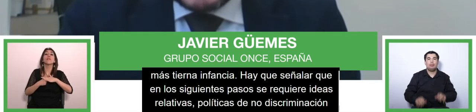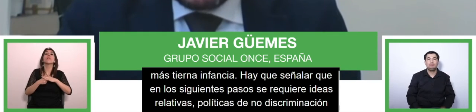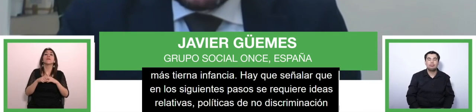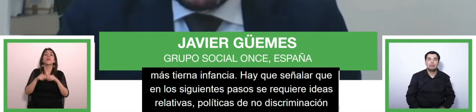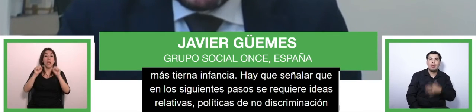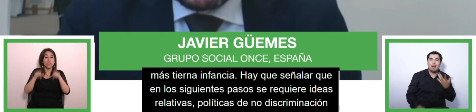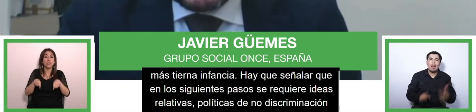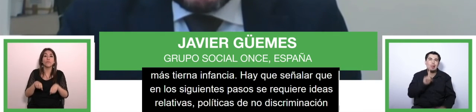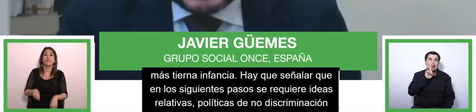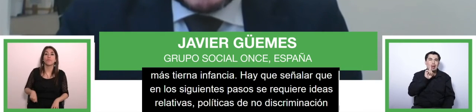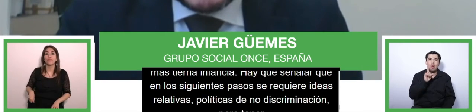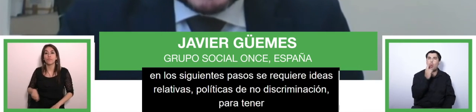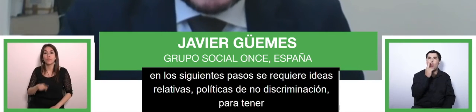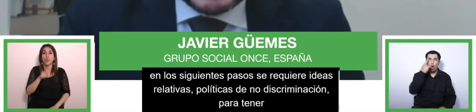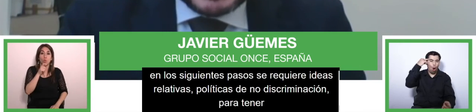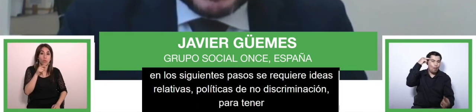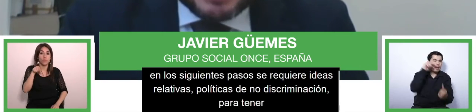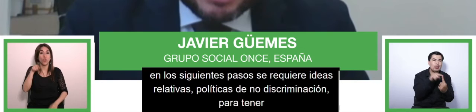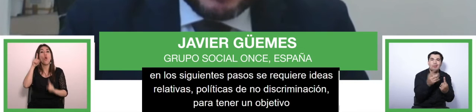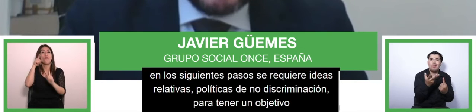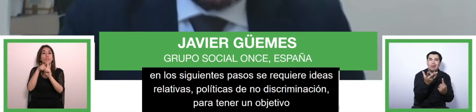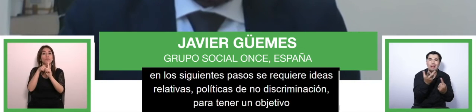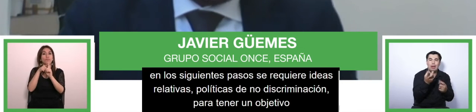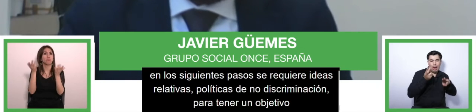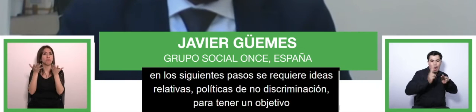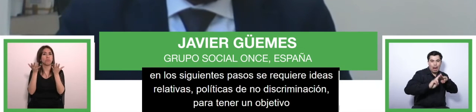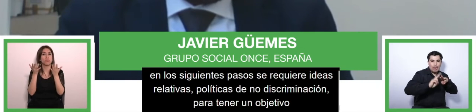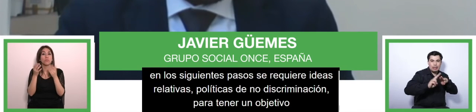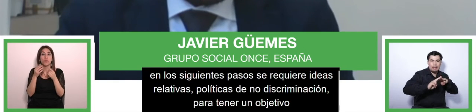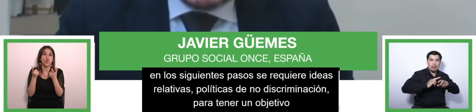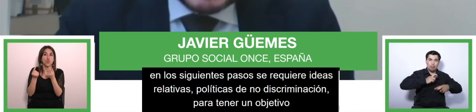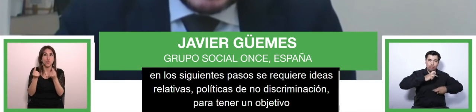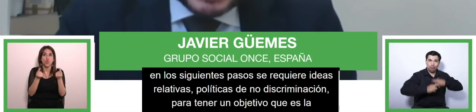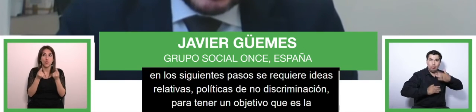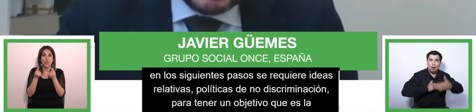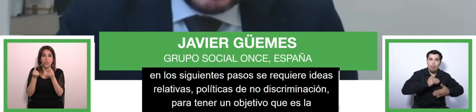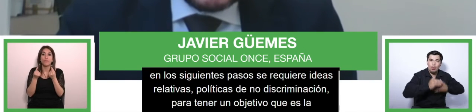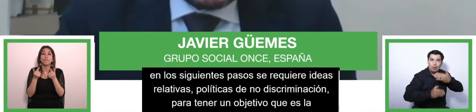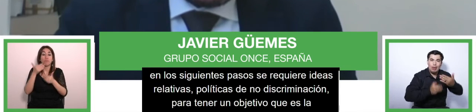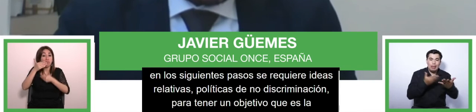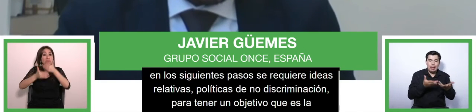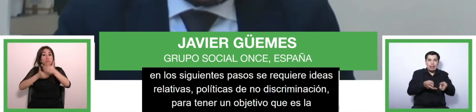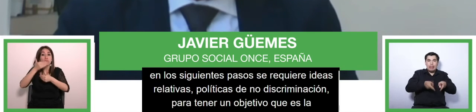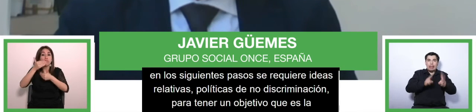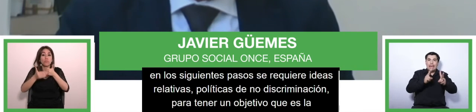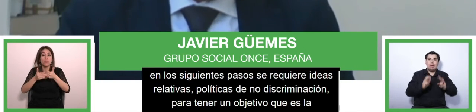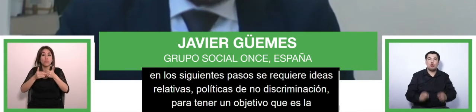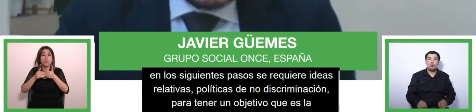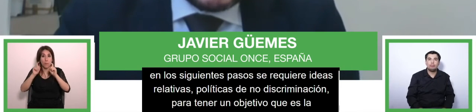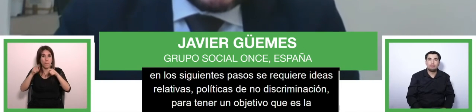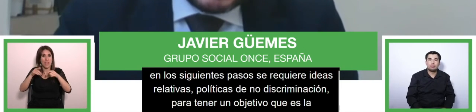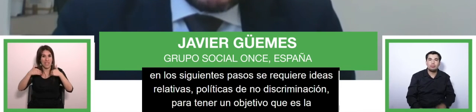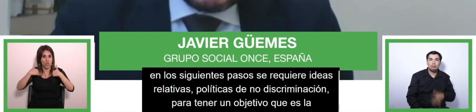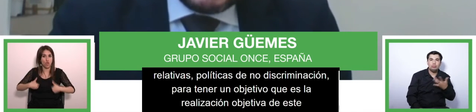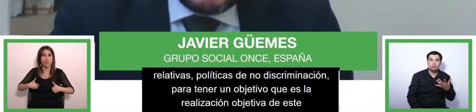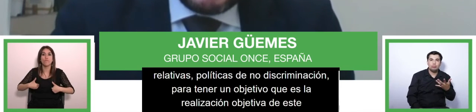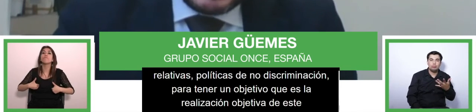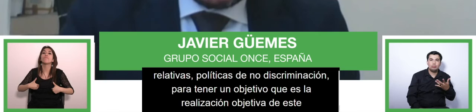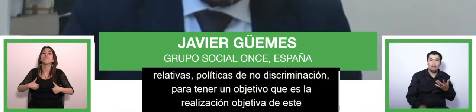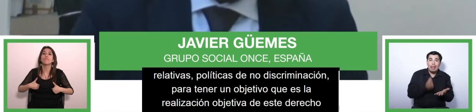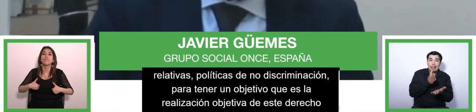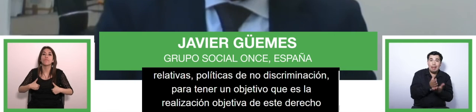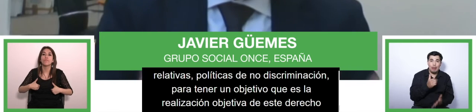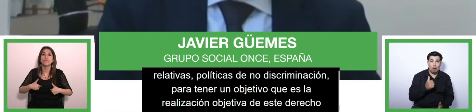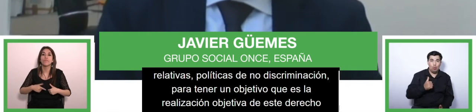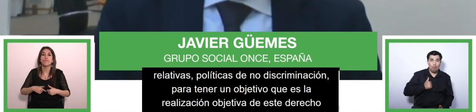un objetivo, que es la realización progresiva de este derecho que muchas personas con